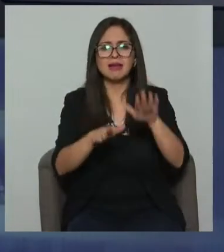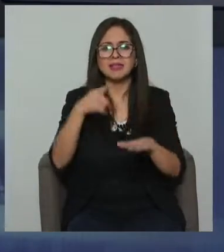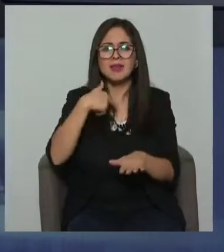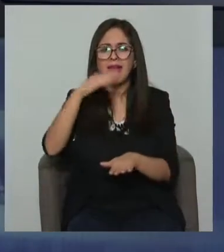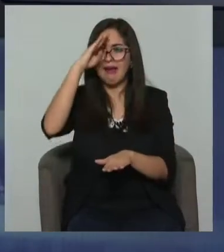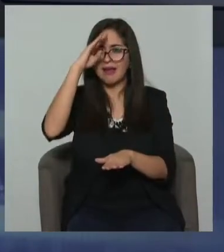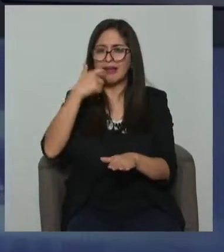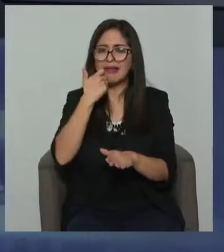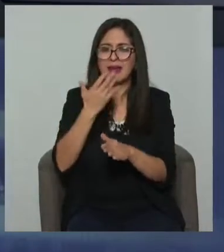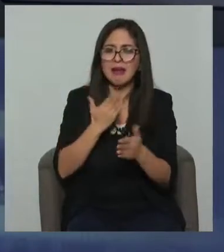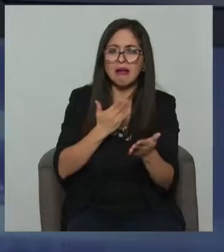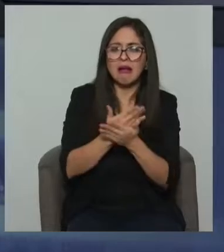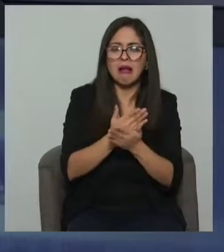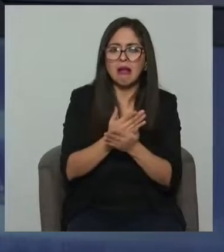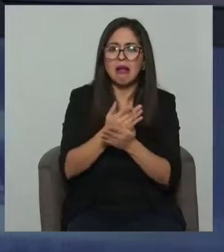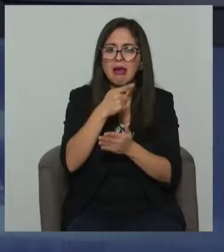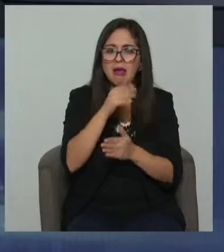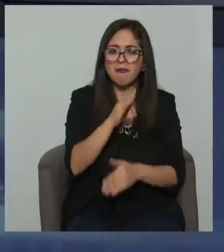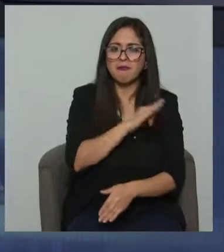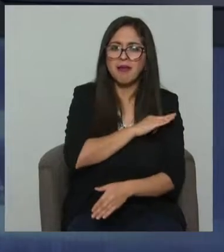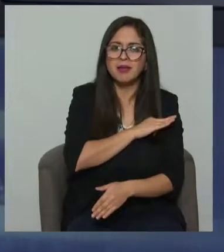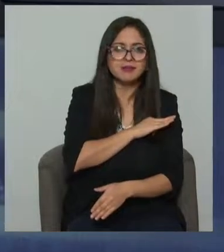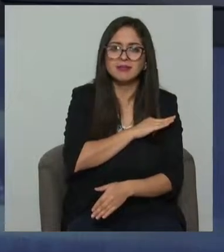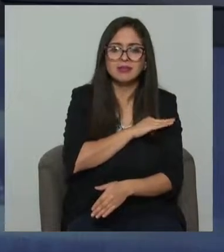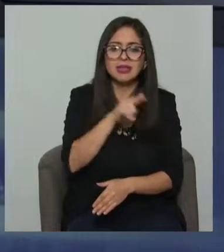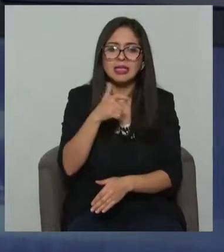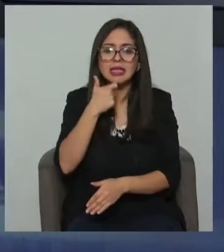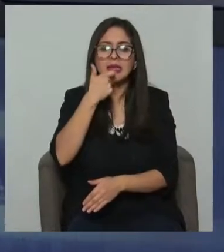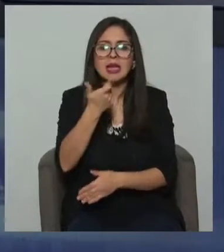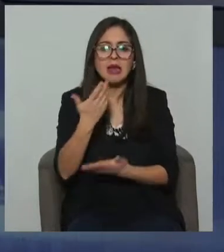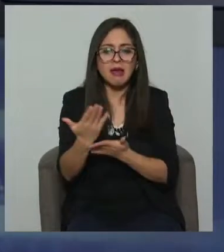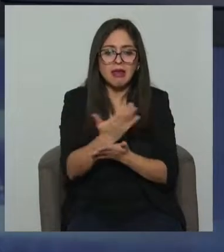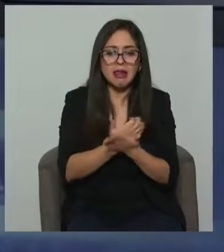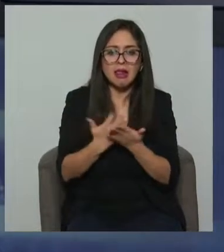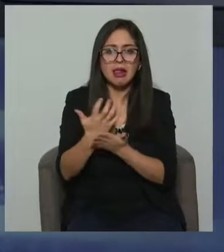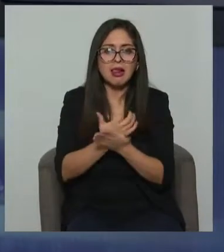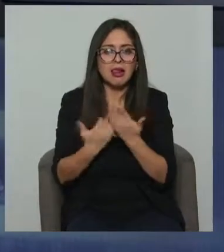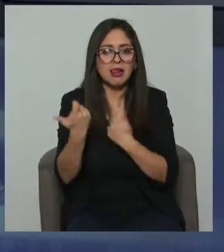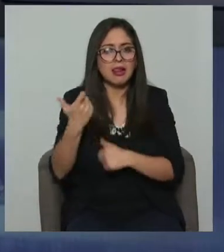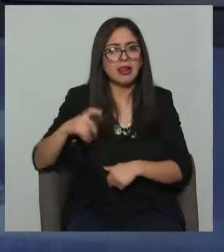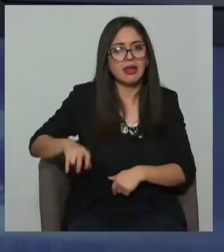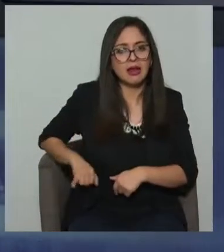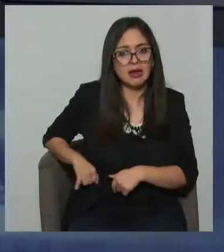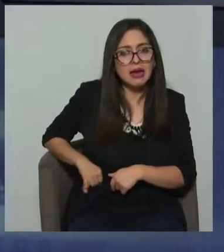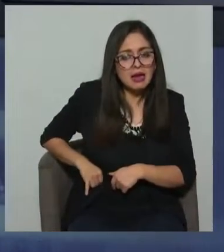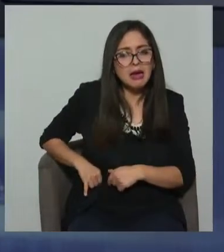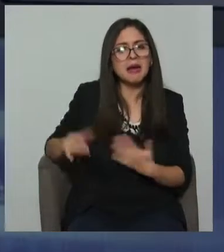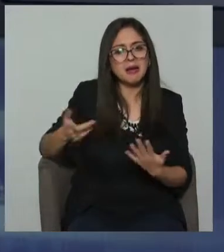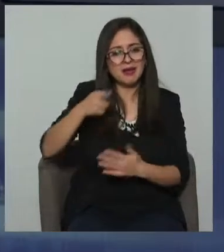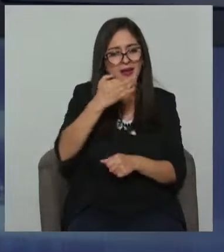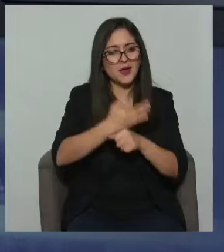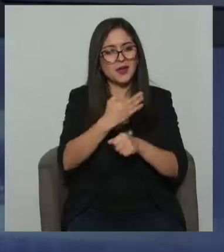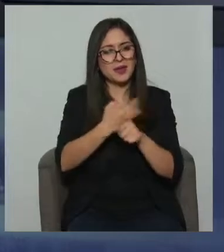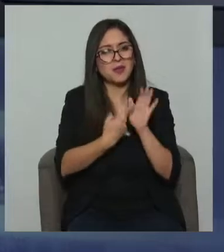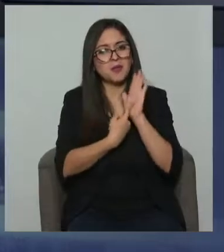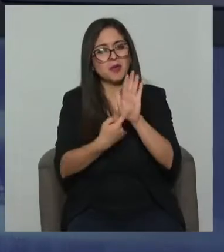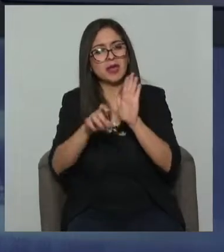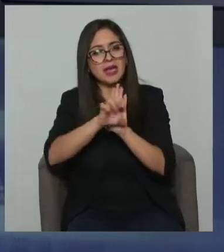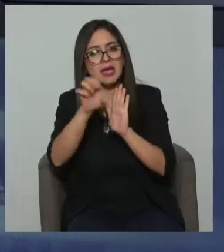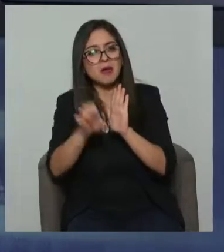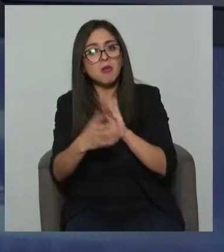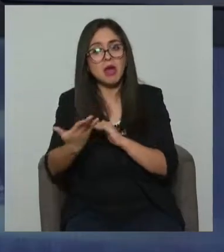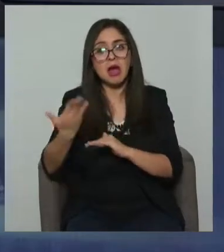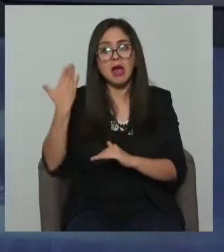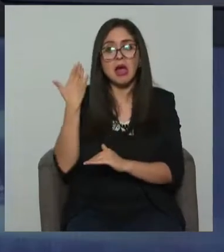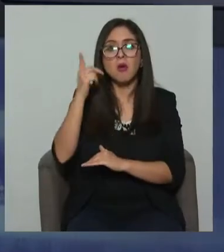apostar a la fe, apuestan a la recaudación de dineros, ¿no? Por ahí tenemos ejemplos ahora con exprimeras